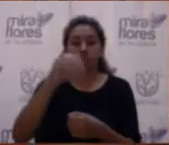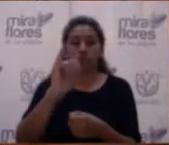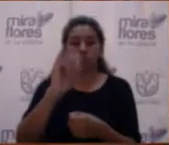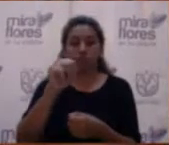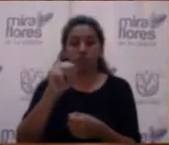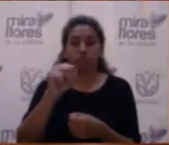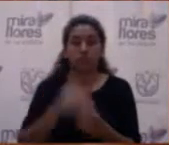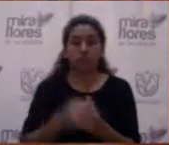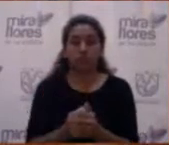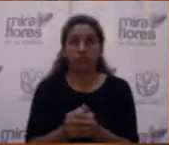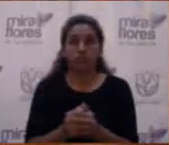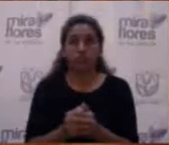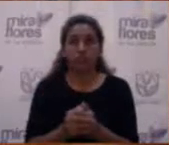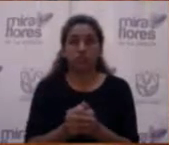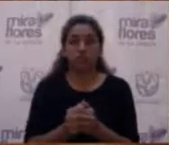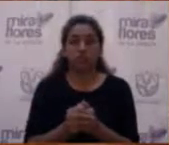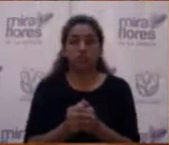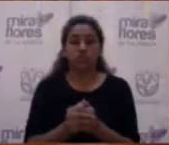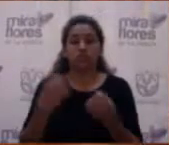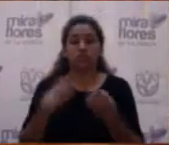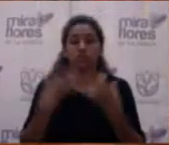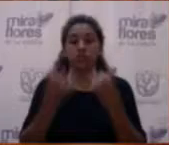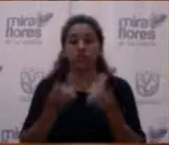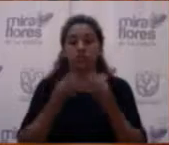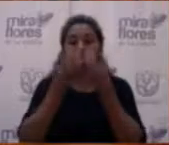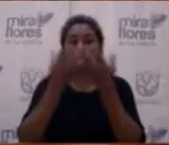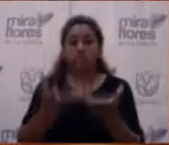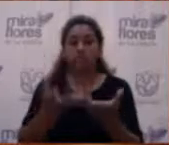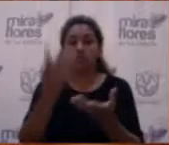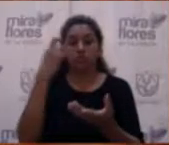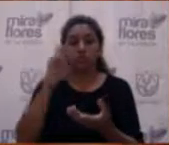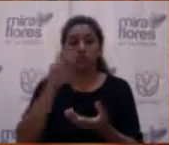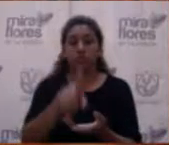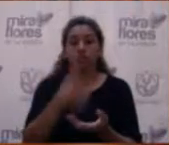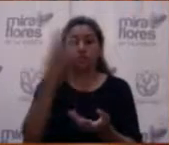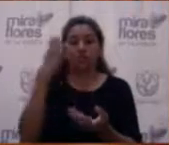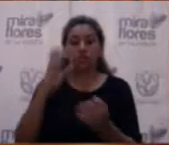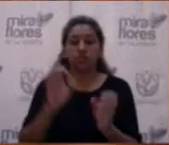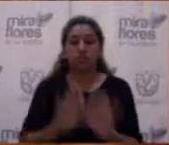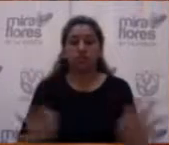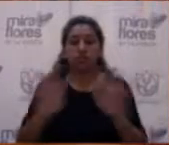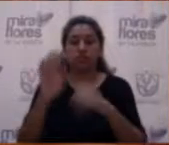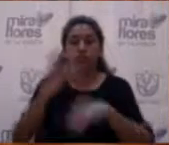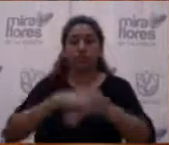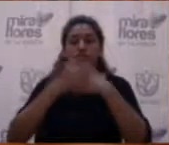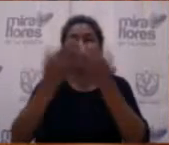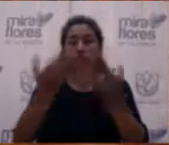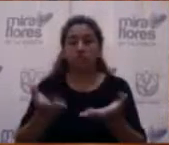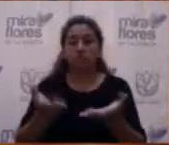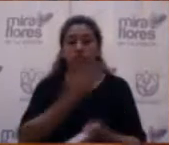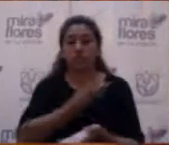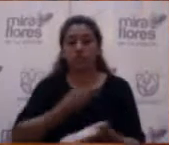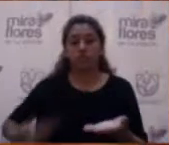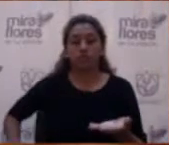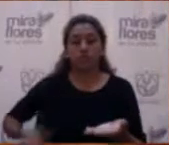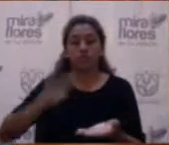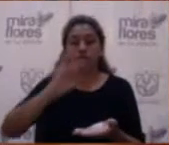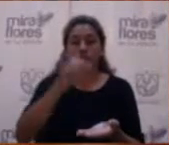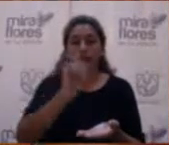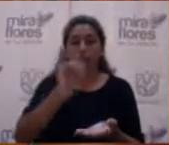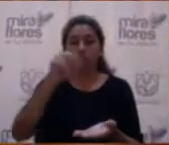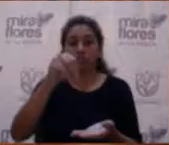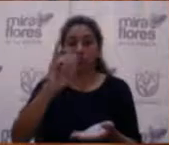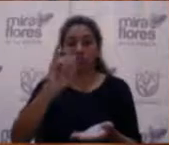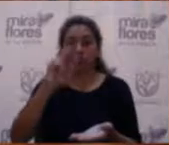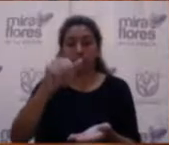Wells, es sumamente grato dirigirme a usted para expresarle un cordial saludo a nombre del Gobierno Regional de Junín y